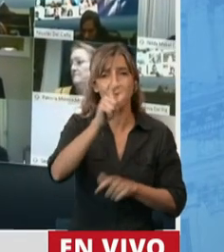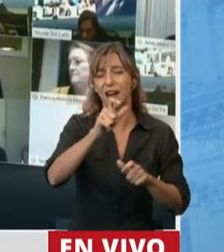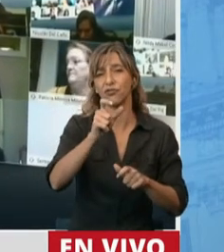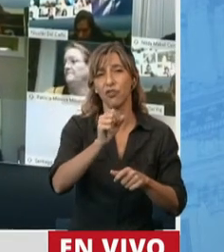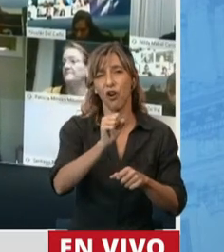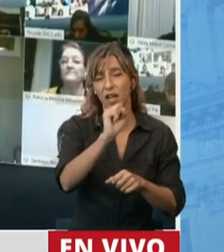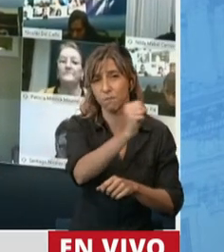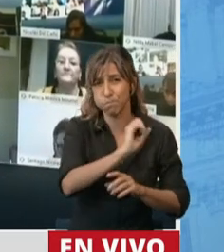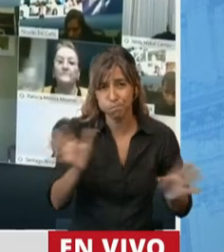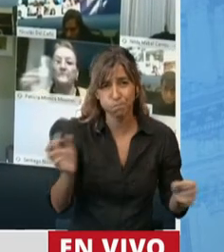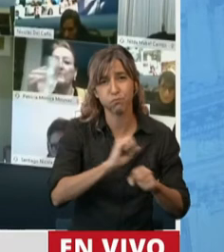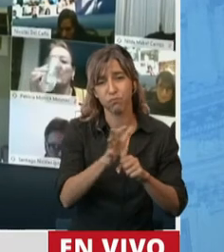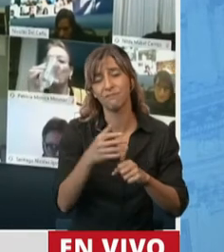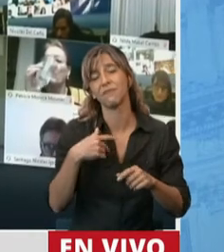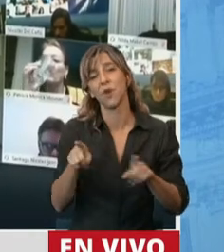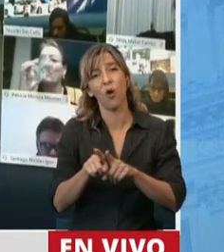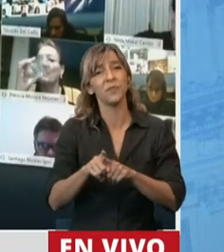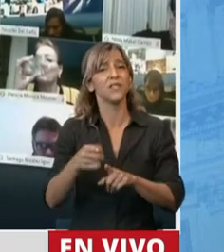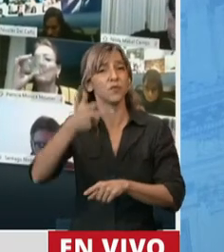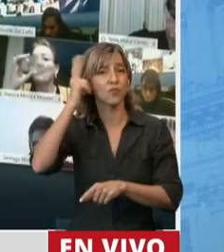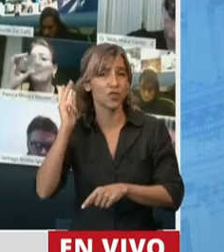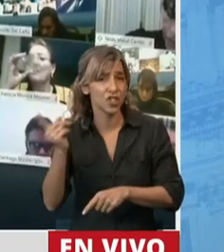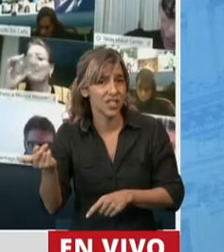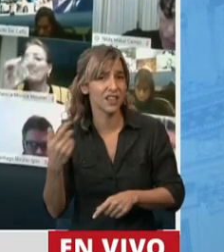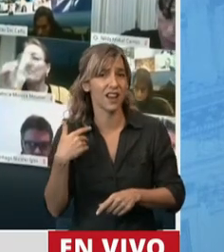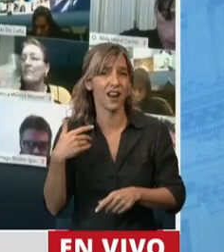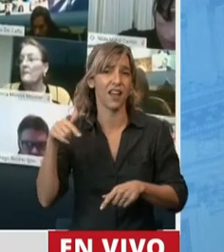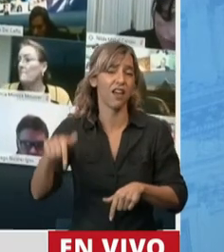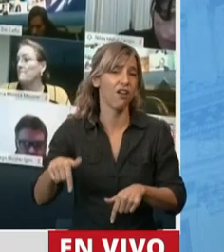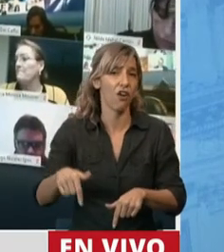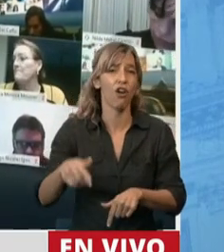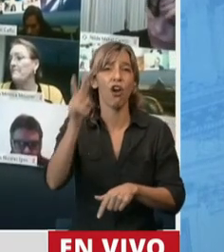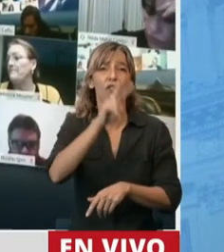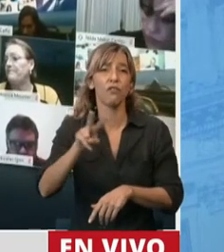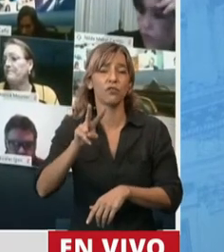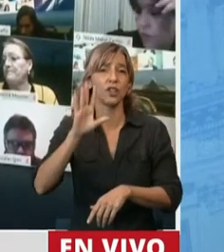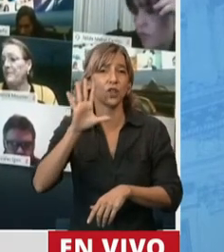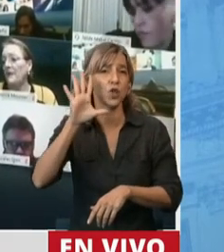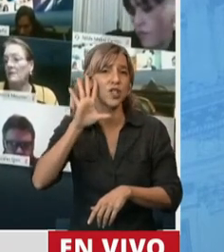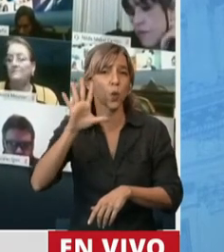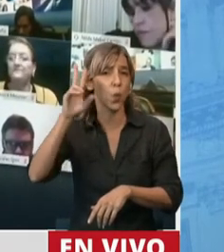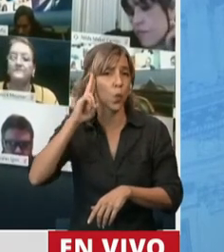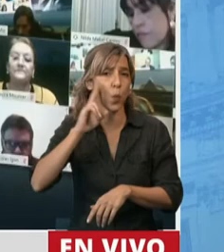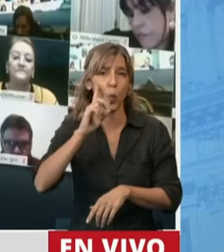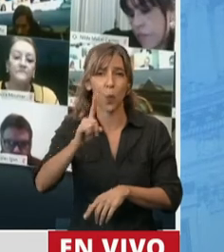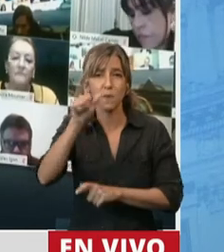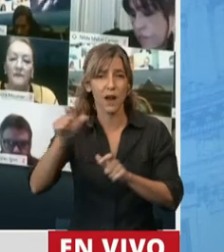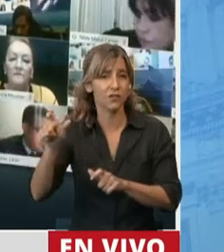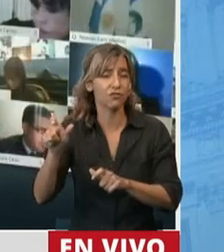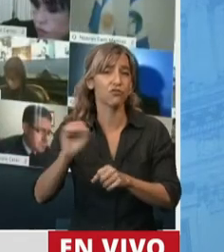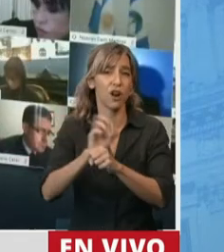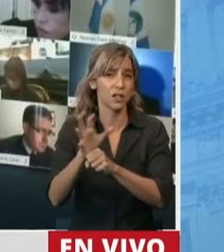COVID. En la República Hermana de Chile, hoy ya hay más de 259.000 personas contagiadas por